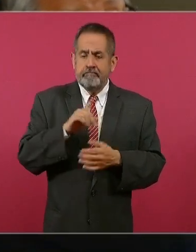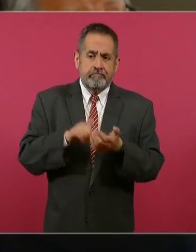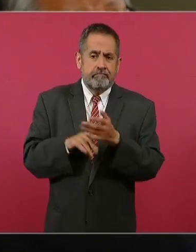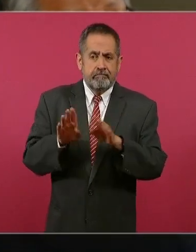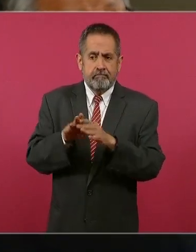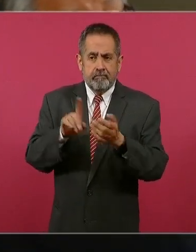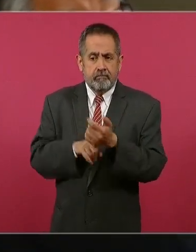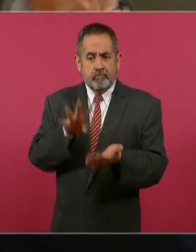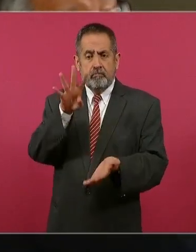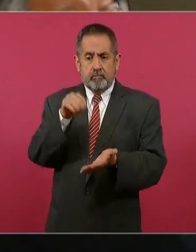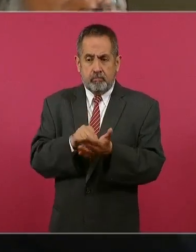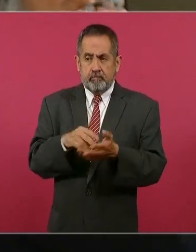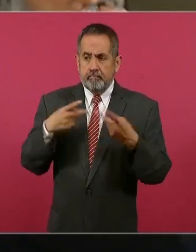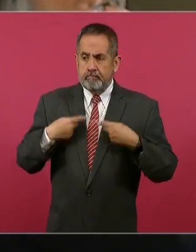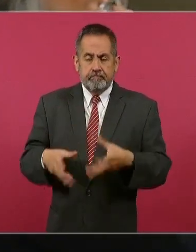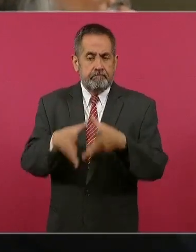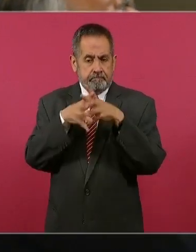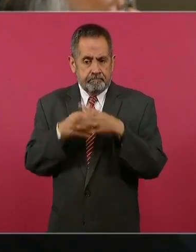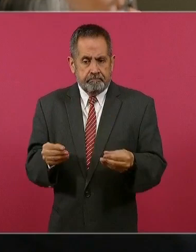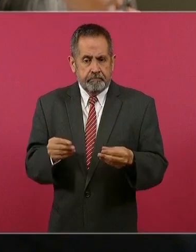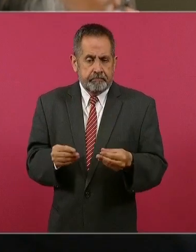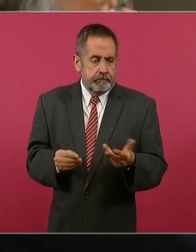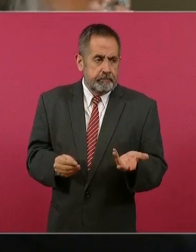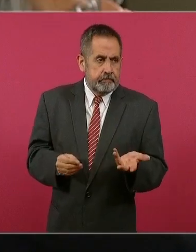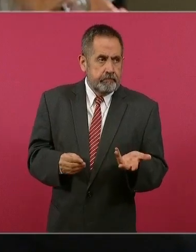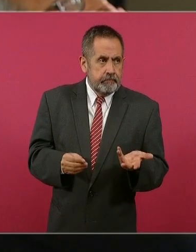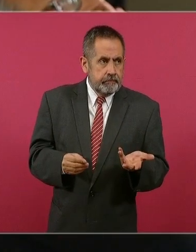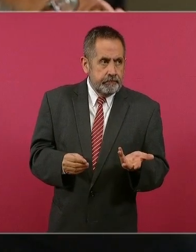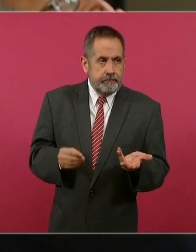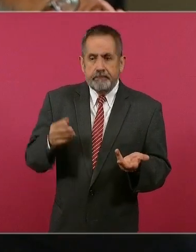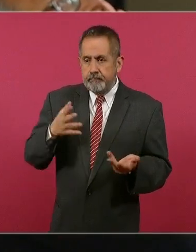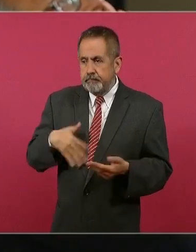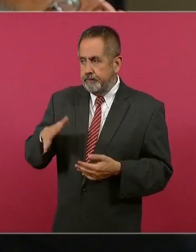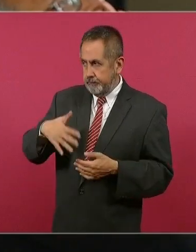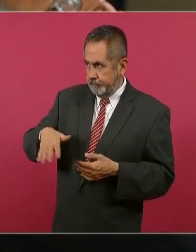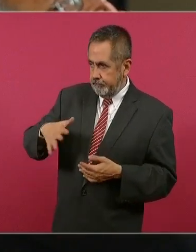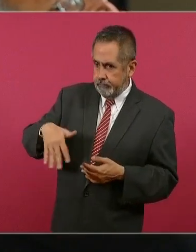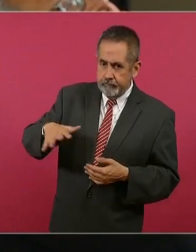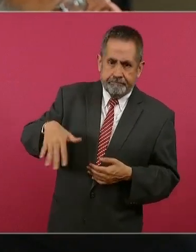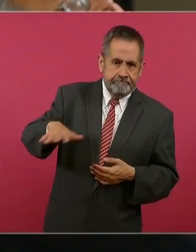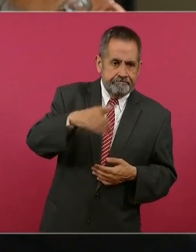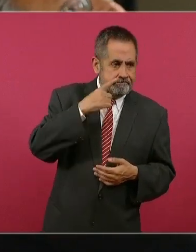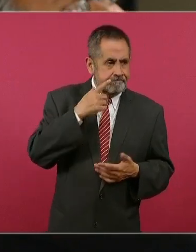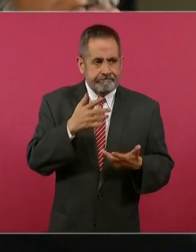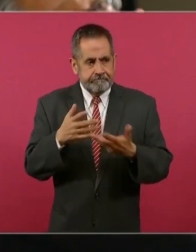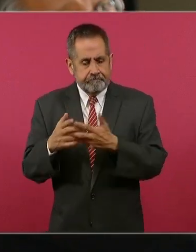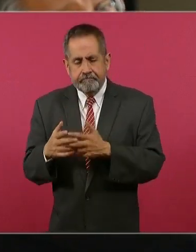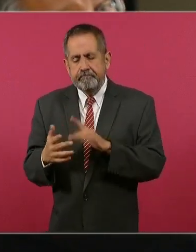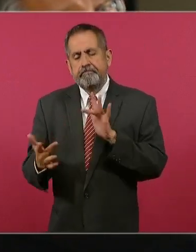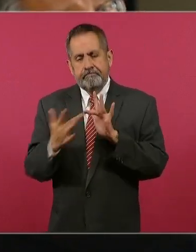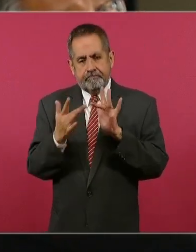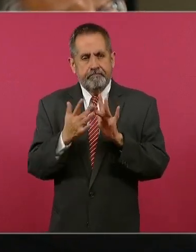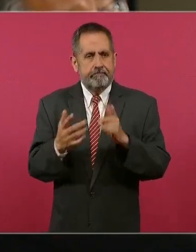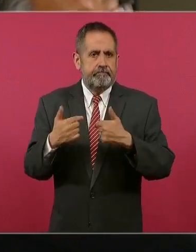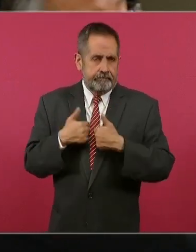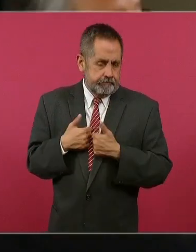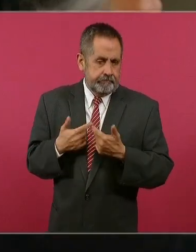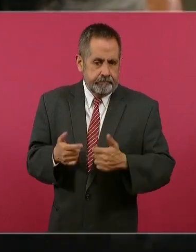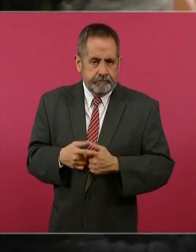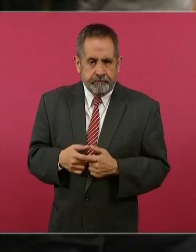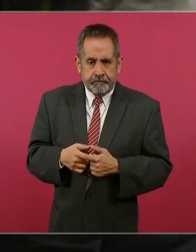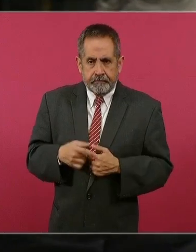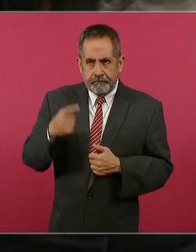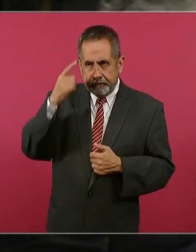número de 4,000 desaparecidos o que están en búsqueda de sus seres queridos. Y bueno, pues nos contactaron de